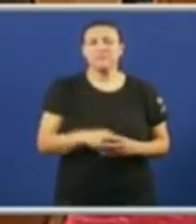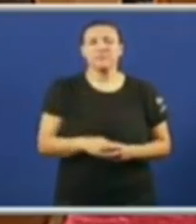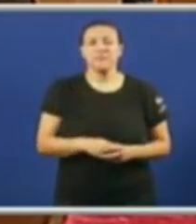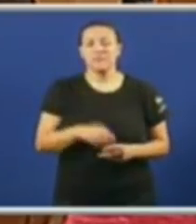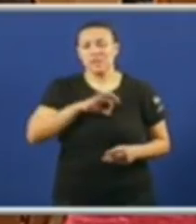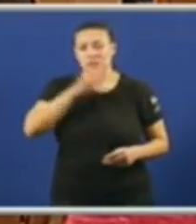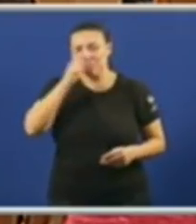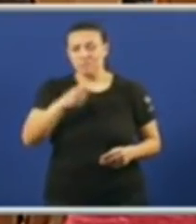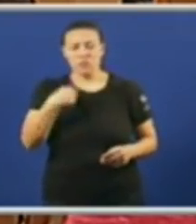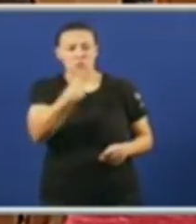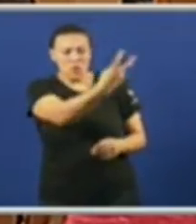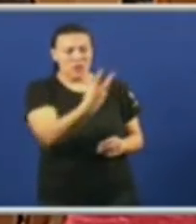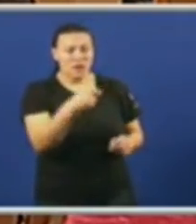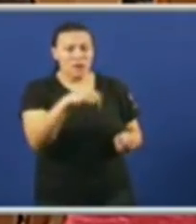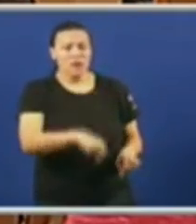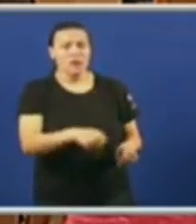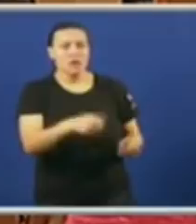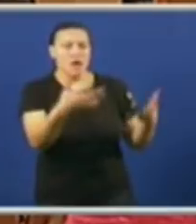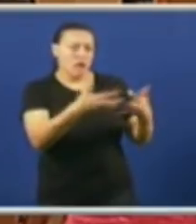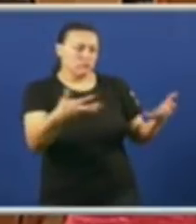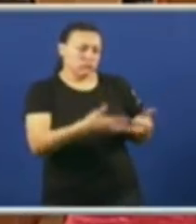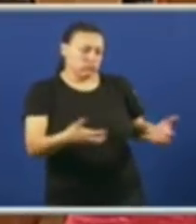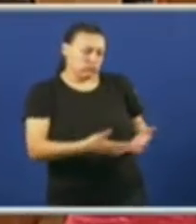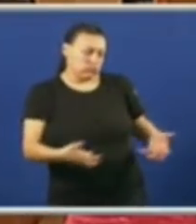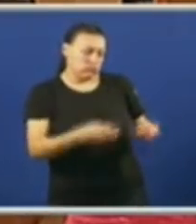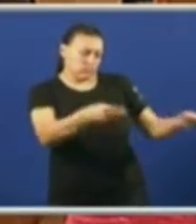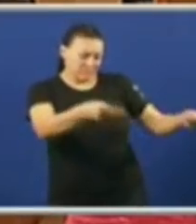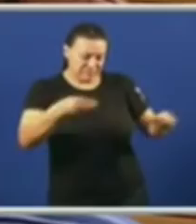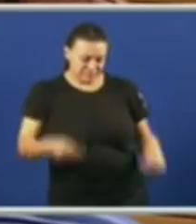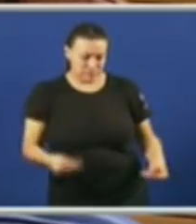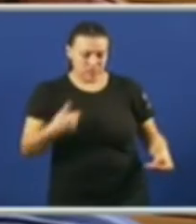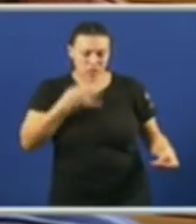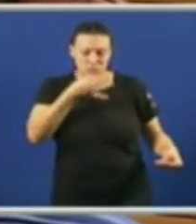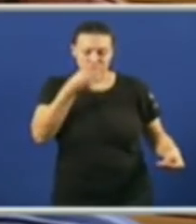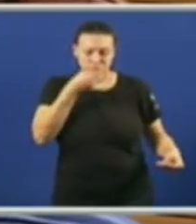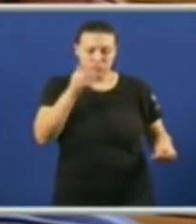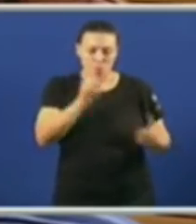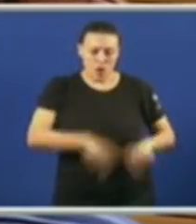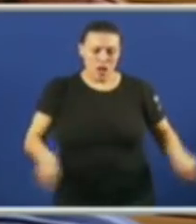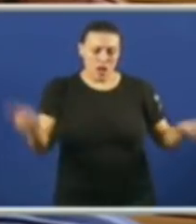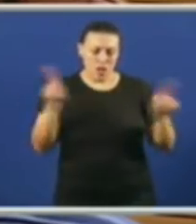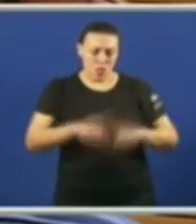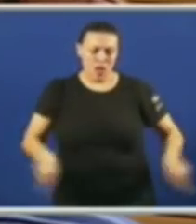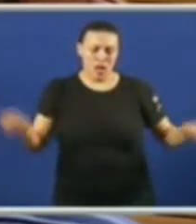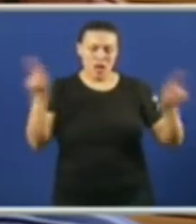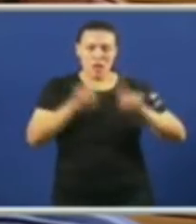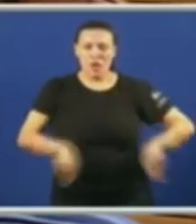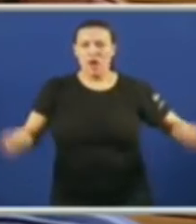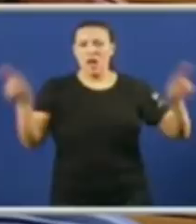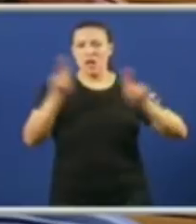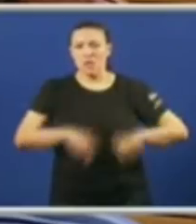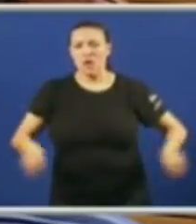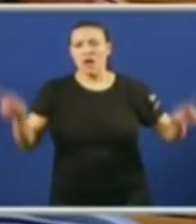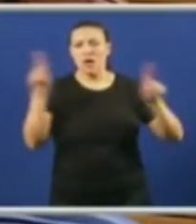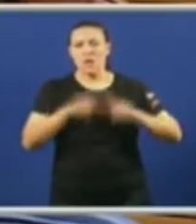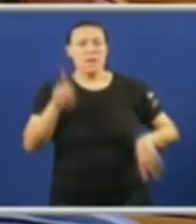vostede ven aquí con un argumentario que é algo así xa como unha especie de disco rayado, non? Porque repite unha e outra vez as